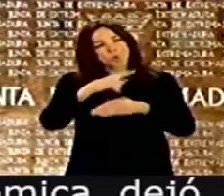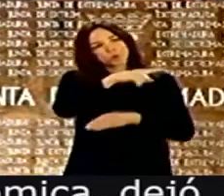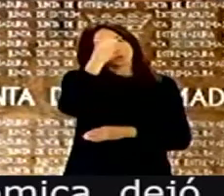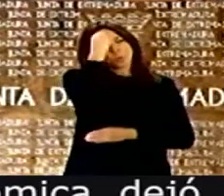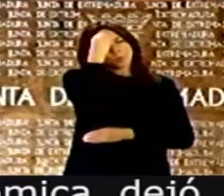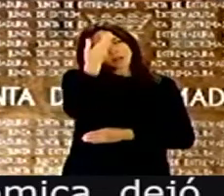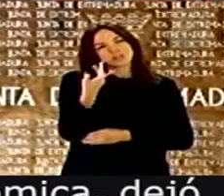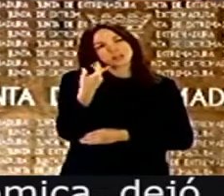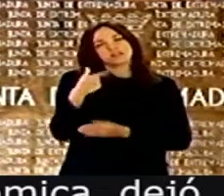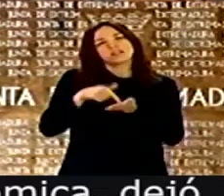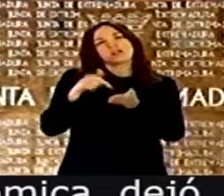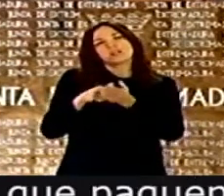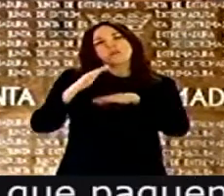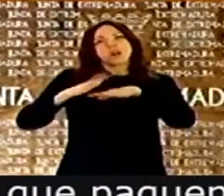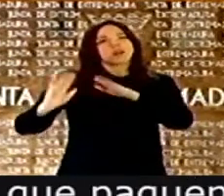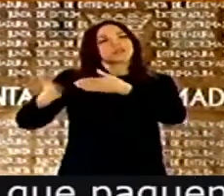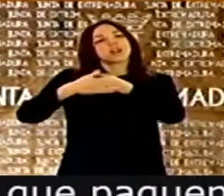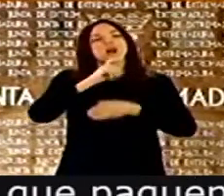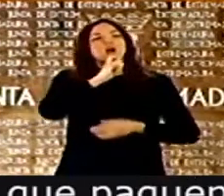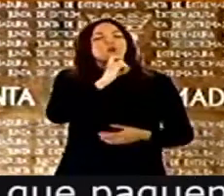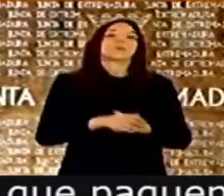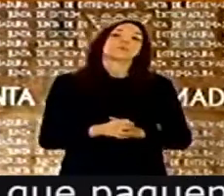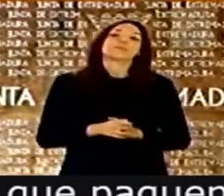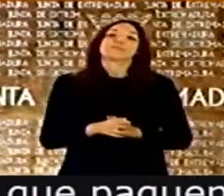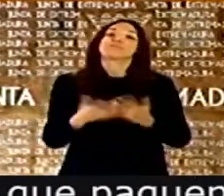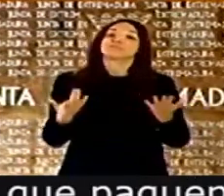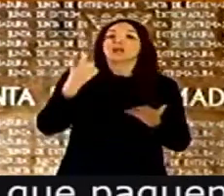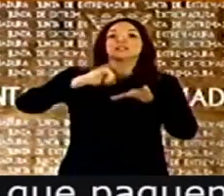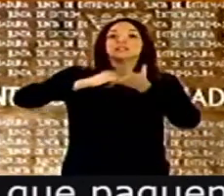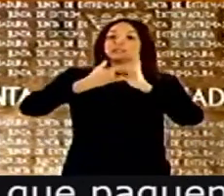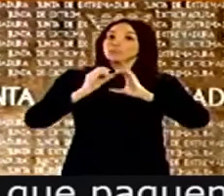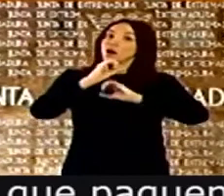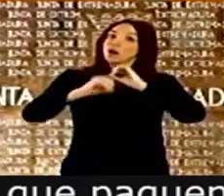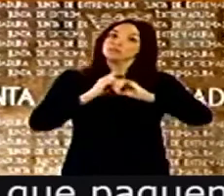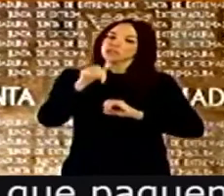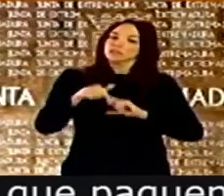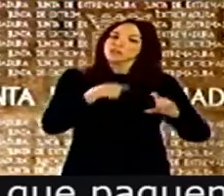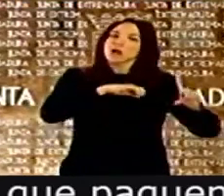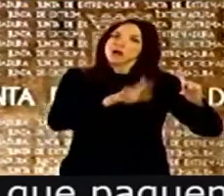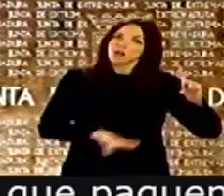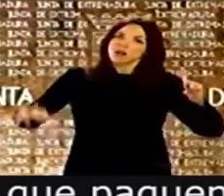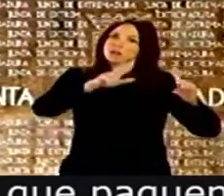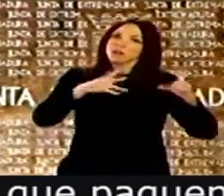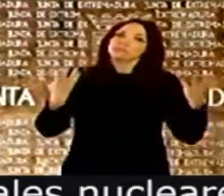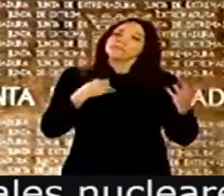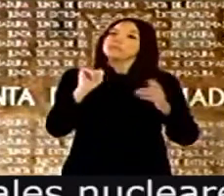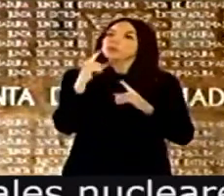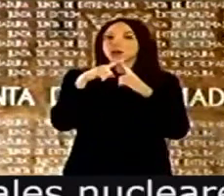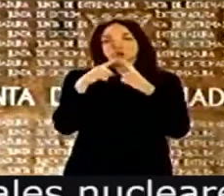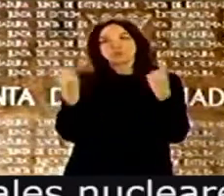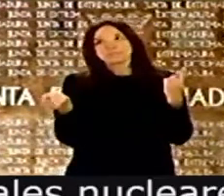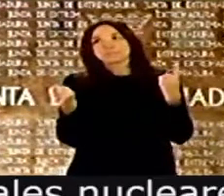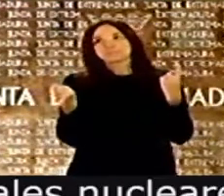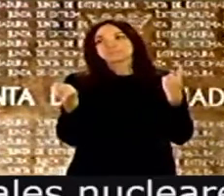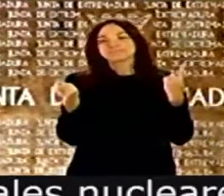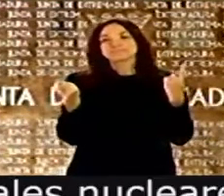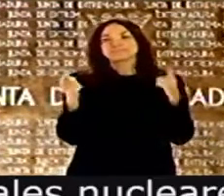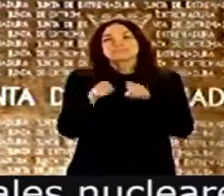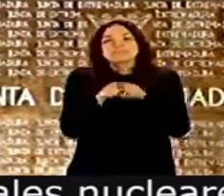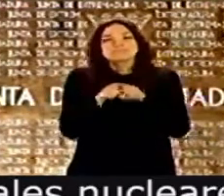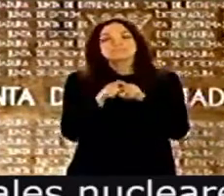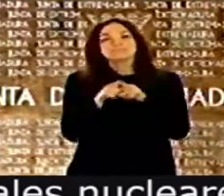esa posibilidad. A ver, el sistema nuclear español exige, primero, esto no tiene nada que ver con lo que representa,